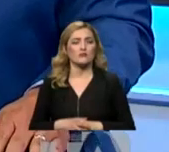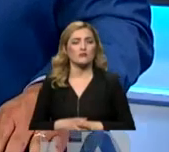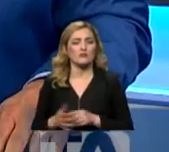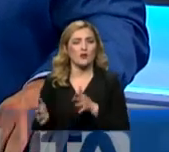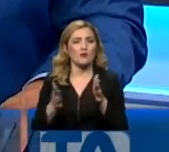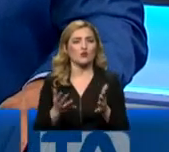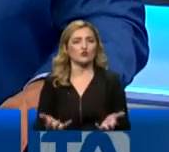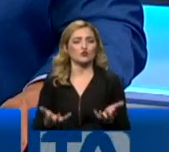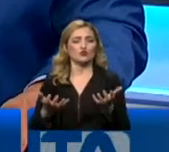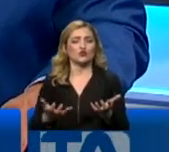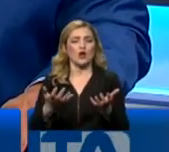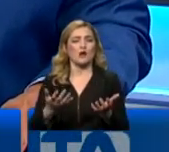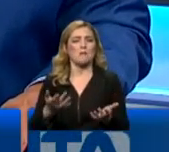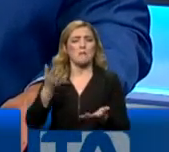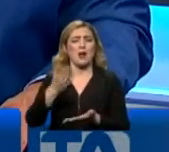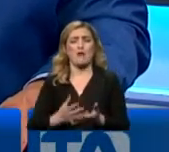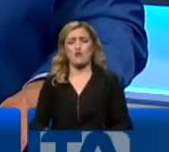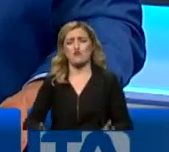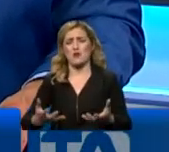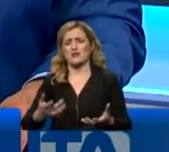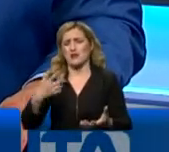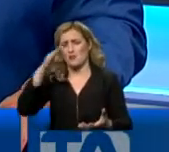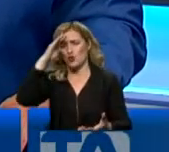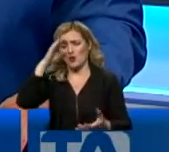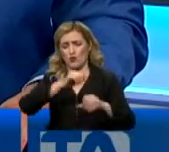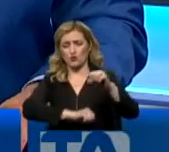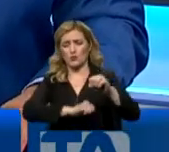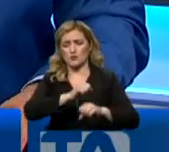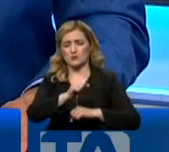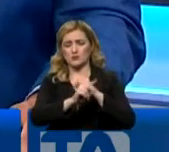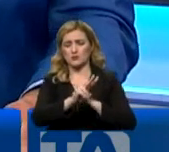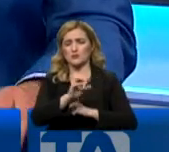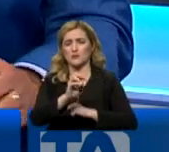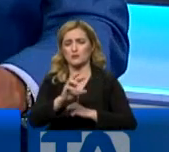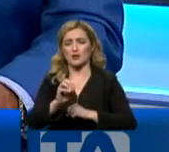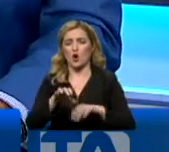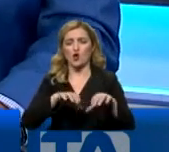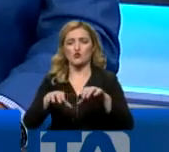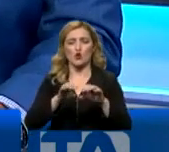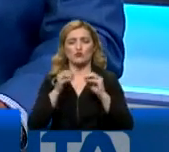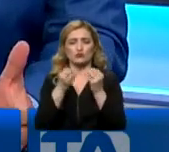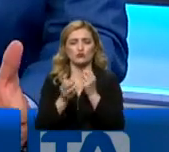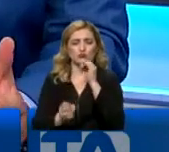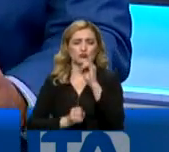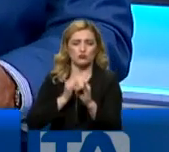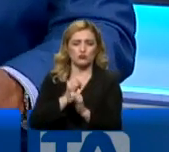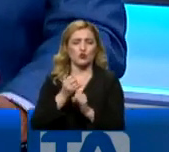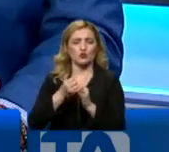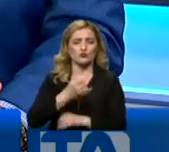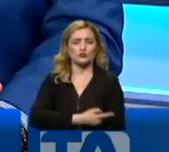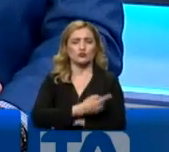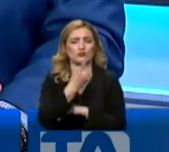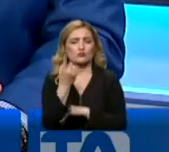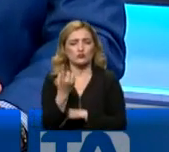Más de una tonelada y media de droga incautó la policía en lo que va de este 2020. En coordinación con un organismo internacional, en los últimos